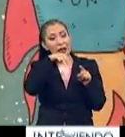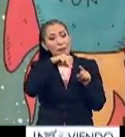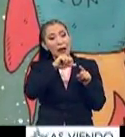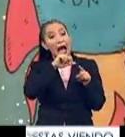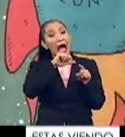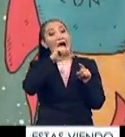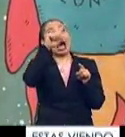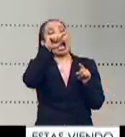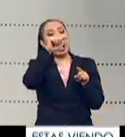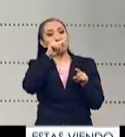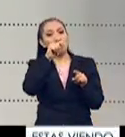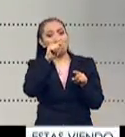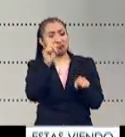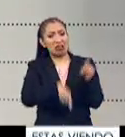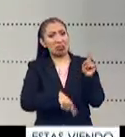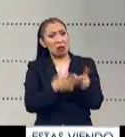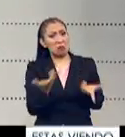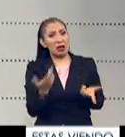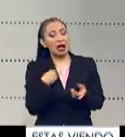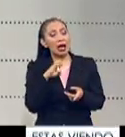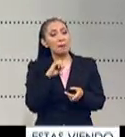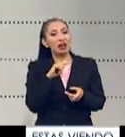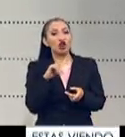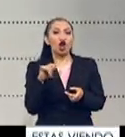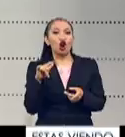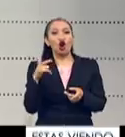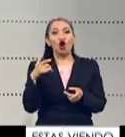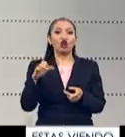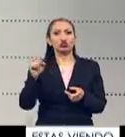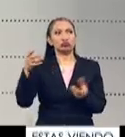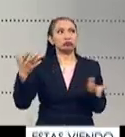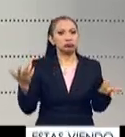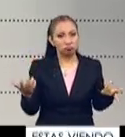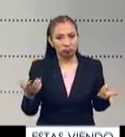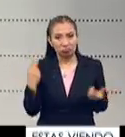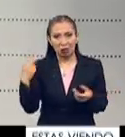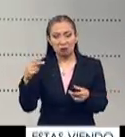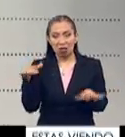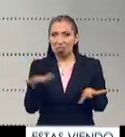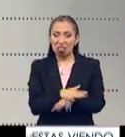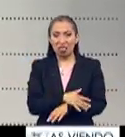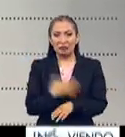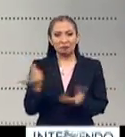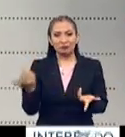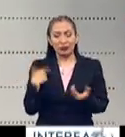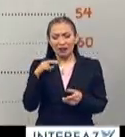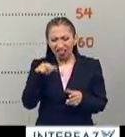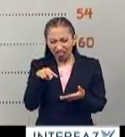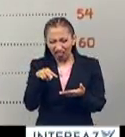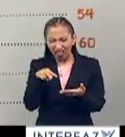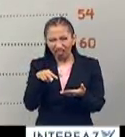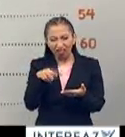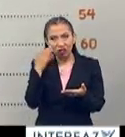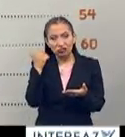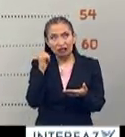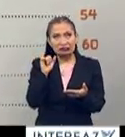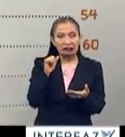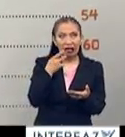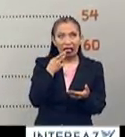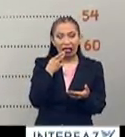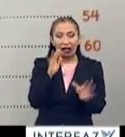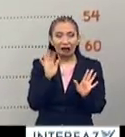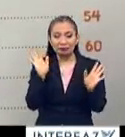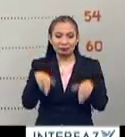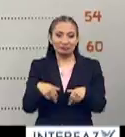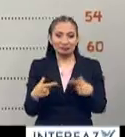nematodos. Sí, sí, sí. Mucha gente dice nematodos. Sí, por eso ahí me detuve, no sabía si lo iba a pronunciar bien,